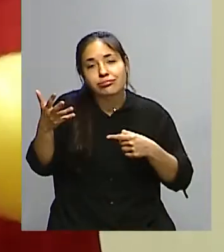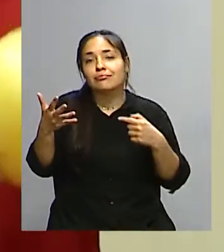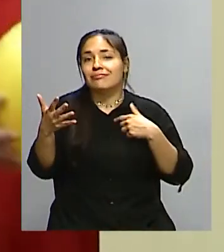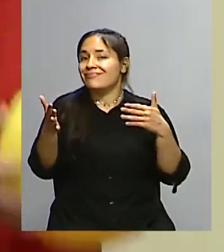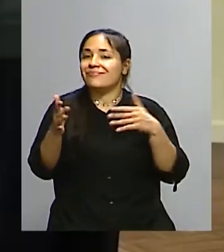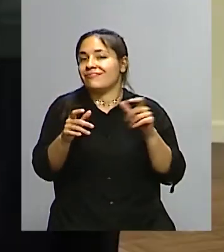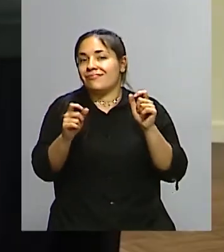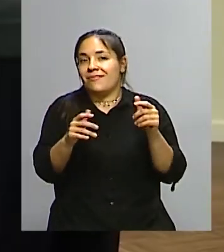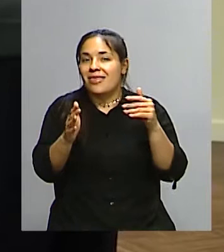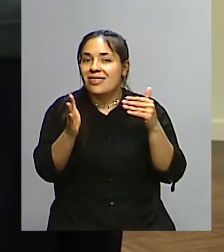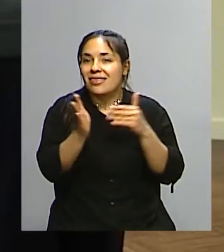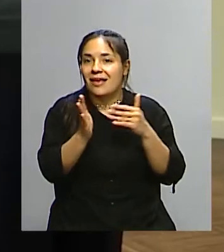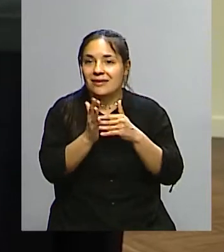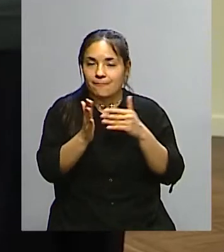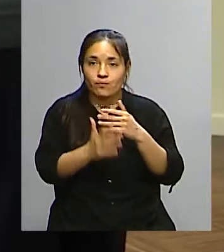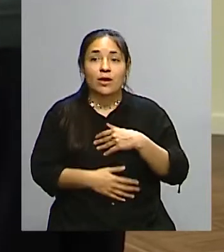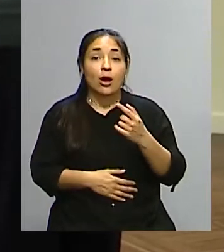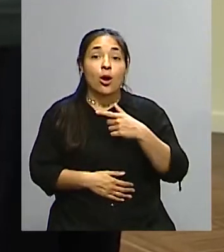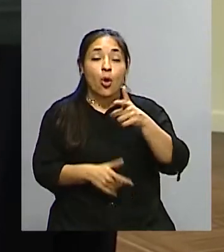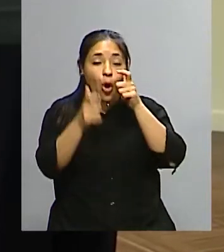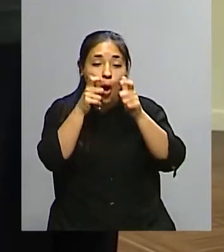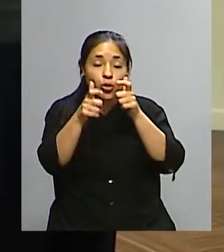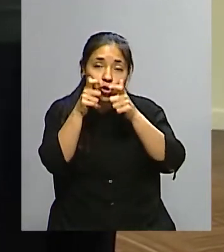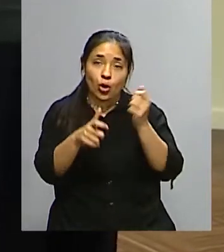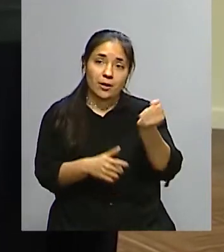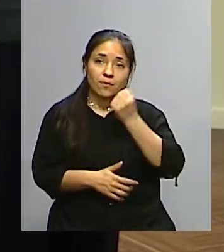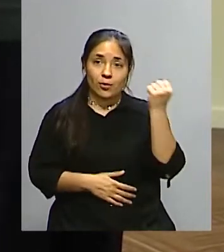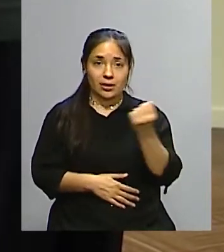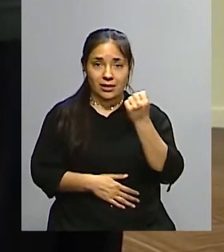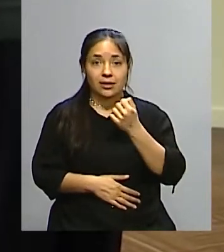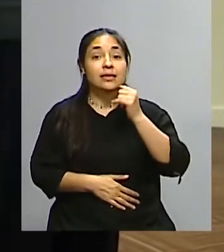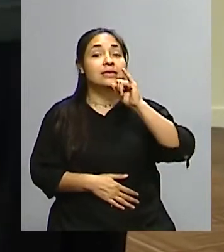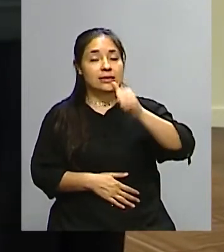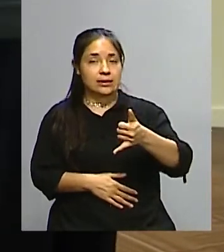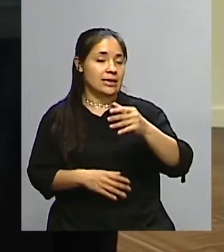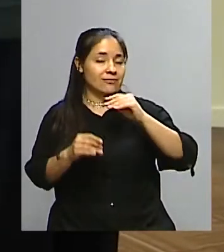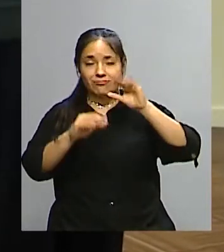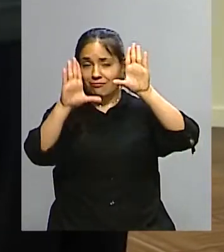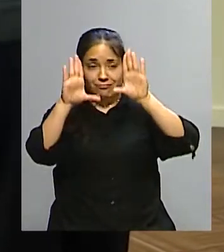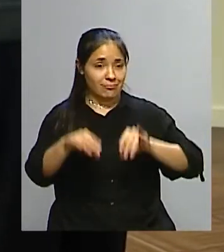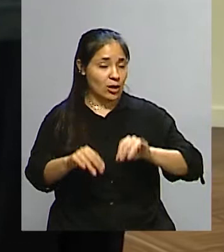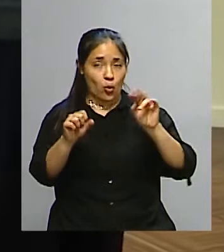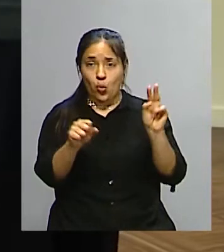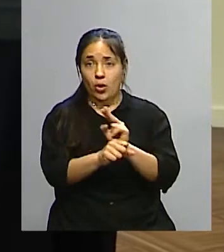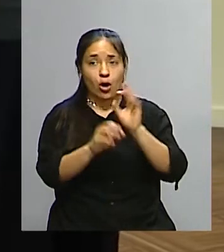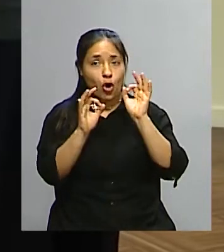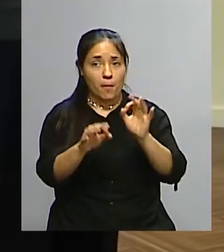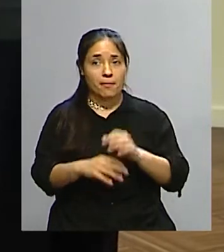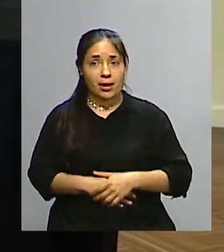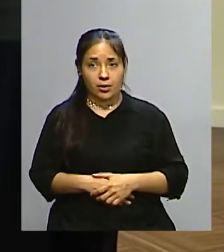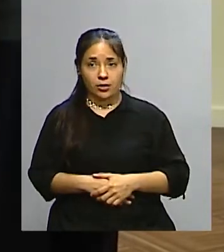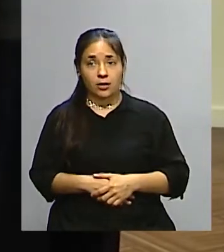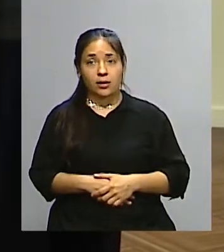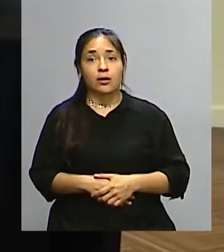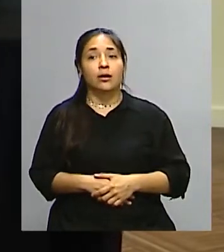En Mendoza hay cierta regulación, pero sí nos parece importante que haya un sistema integral de cuidados, ¿sí? Y que